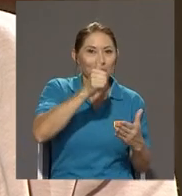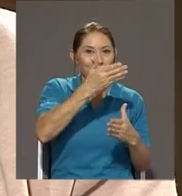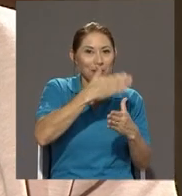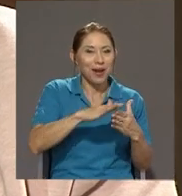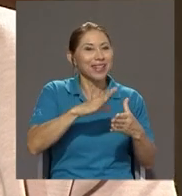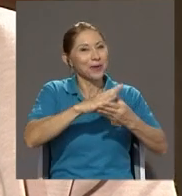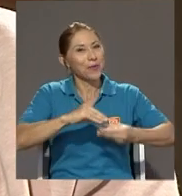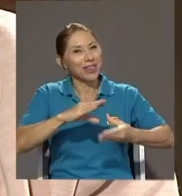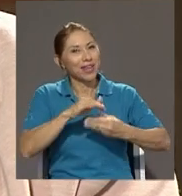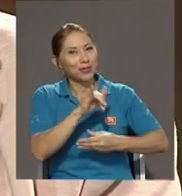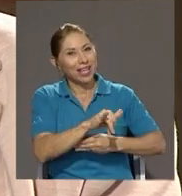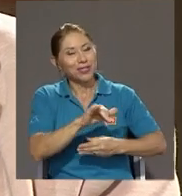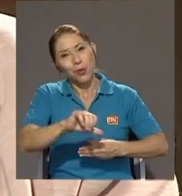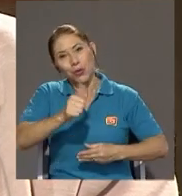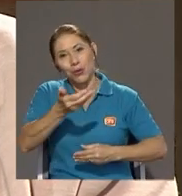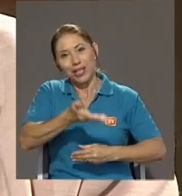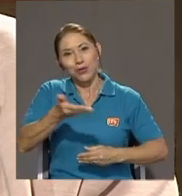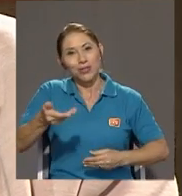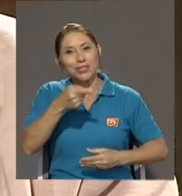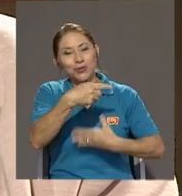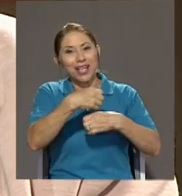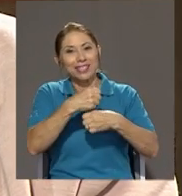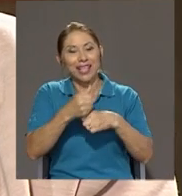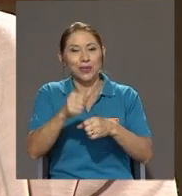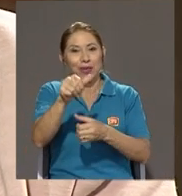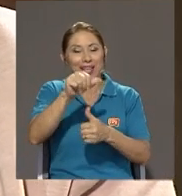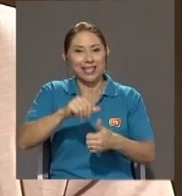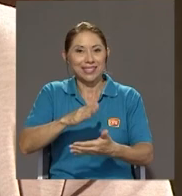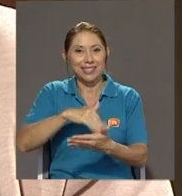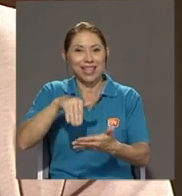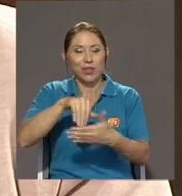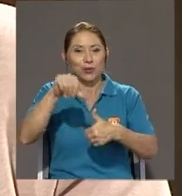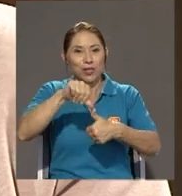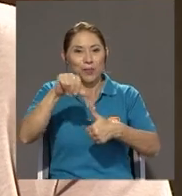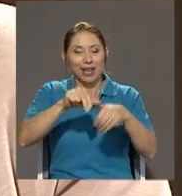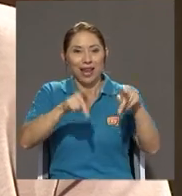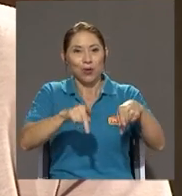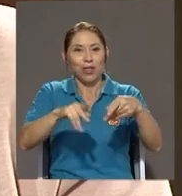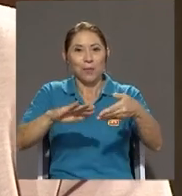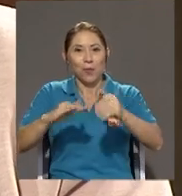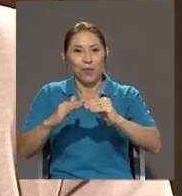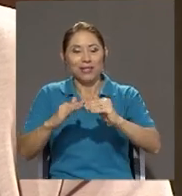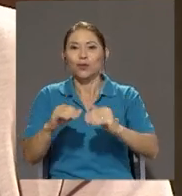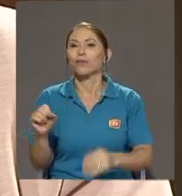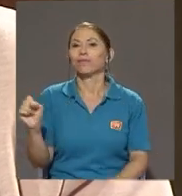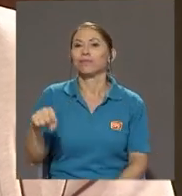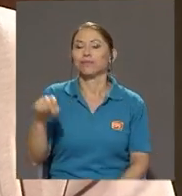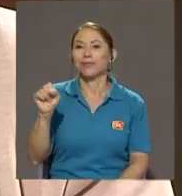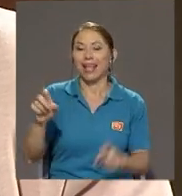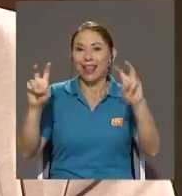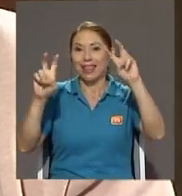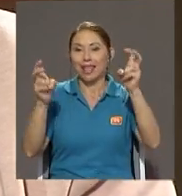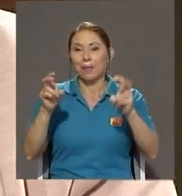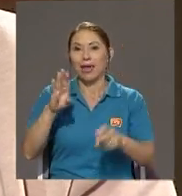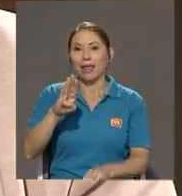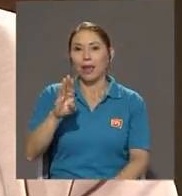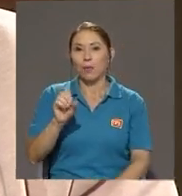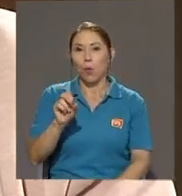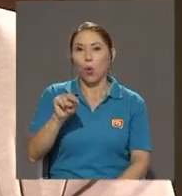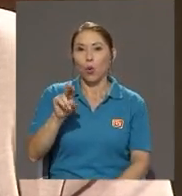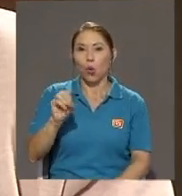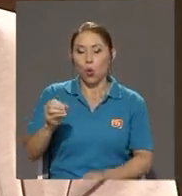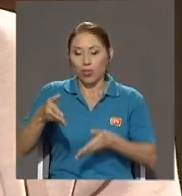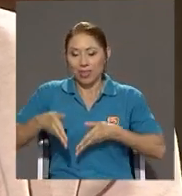otras cosas que usted ha estado haciendo en el Centro Centroamericano de Población. Bueno, efectivamente el tema del bono demográfico y el